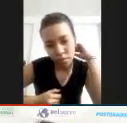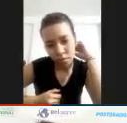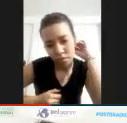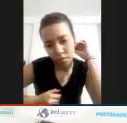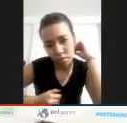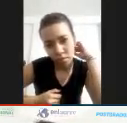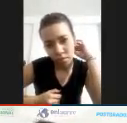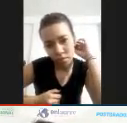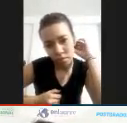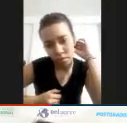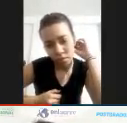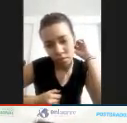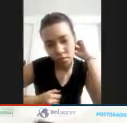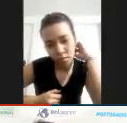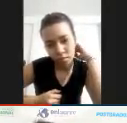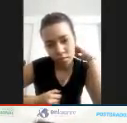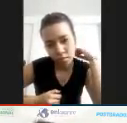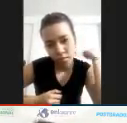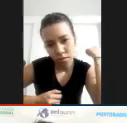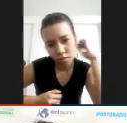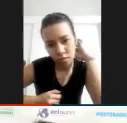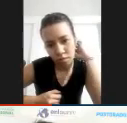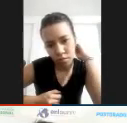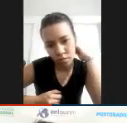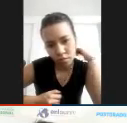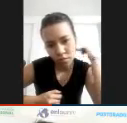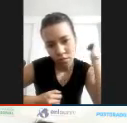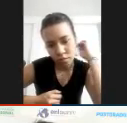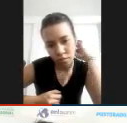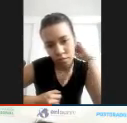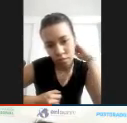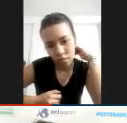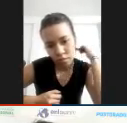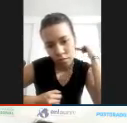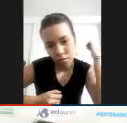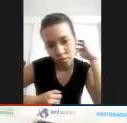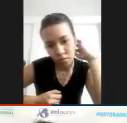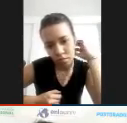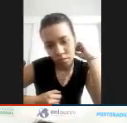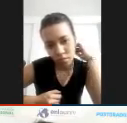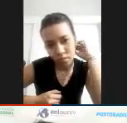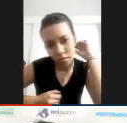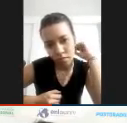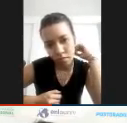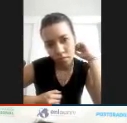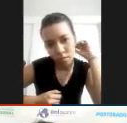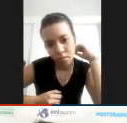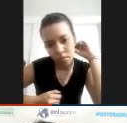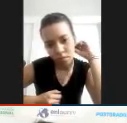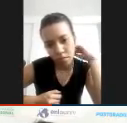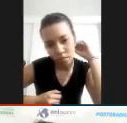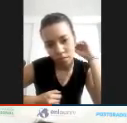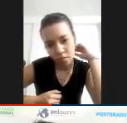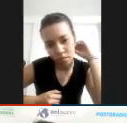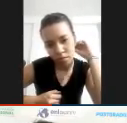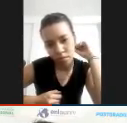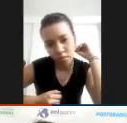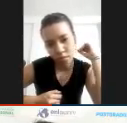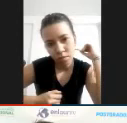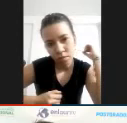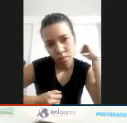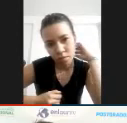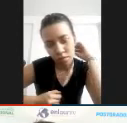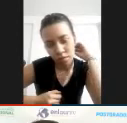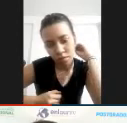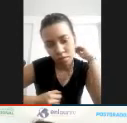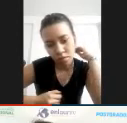que quería compartir también en cuanto a las publicaciones que usted hizo mención anteriormente, es algo que nosotros lo establece al emitir una